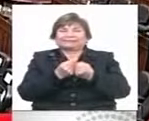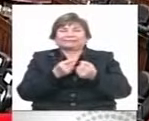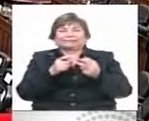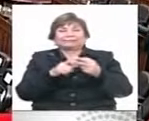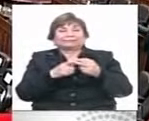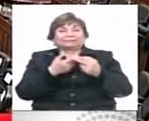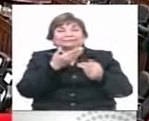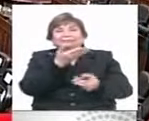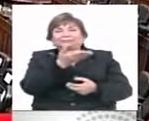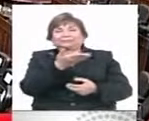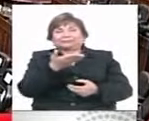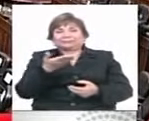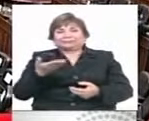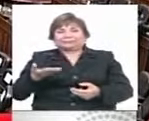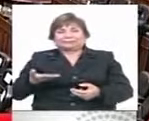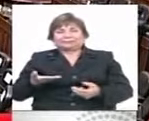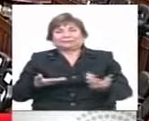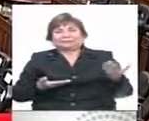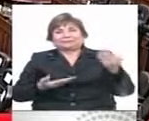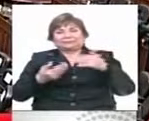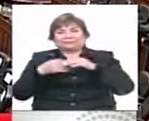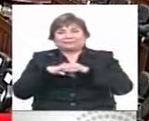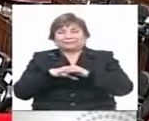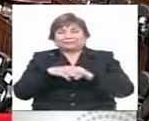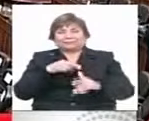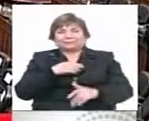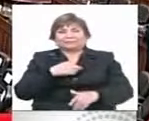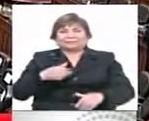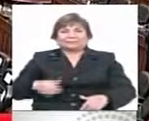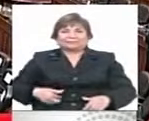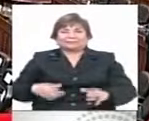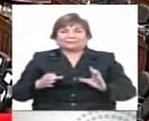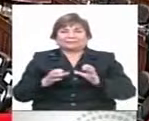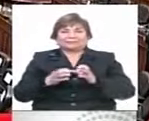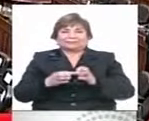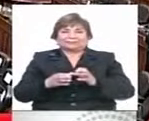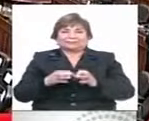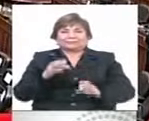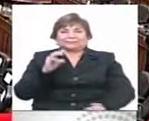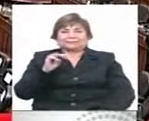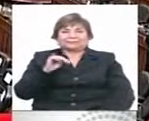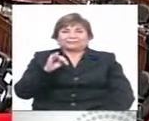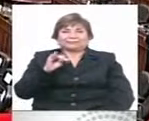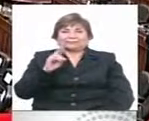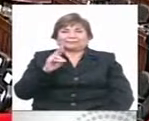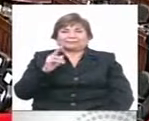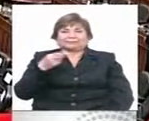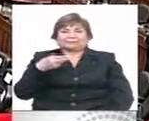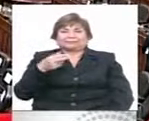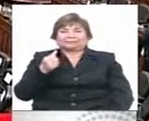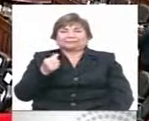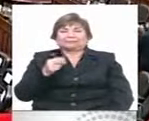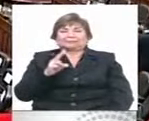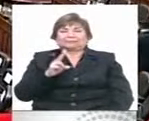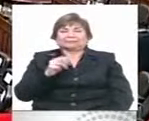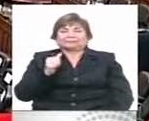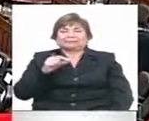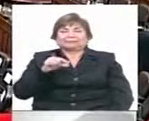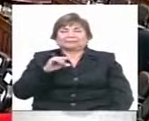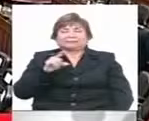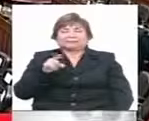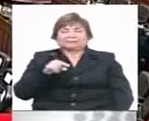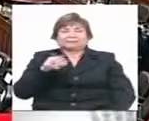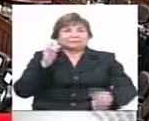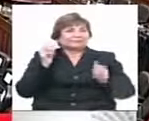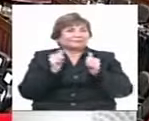realizar la invitación correspondiente a la presidenta del Consejo de Ministros, Mirta Vázquez, y el resto del gabinete ministerial para que